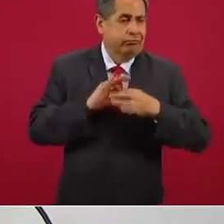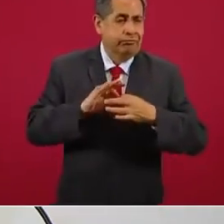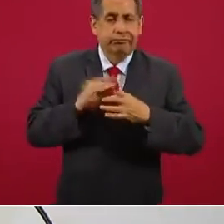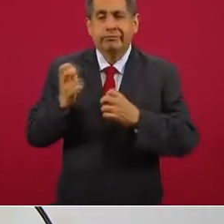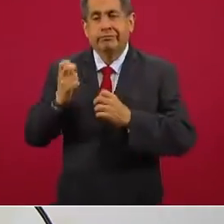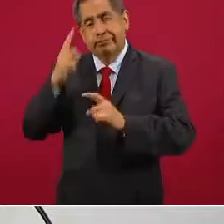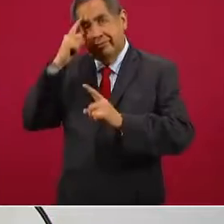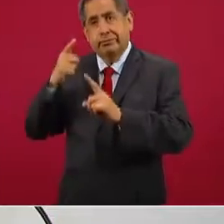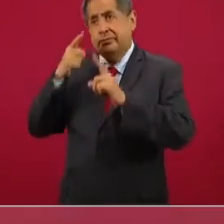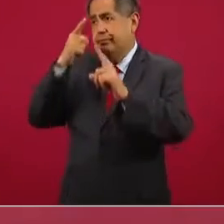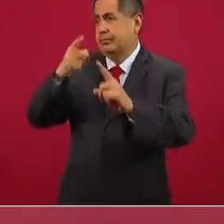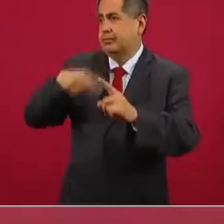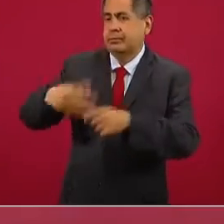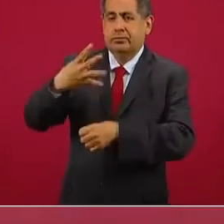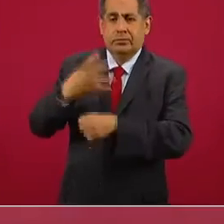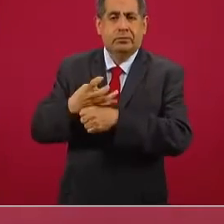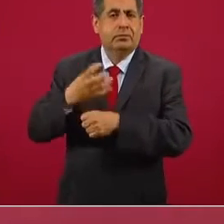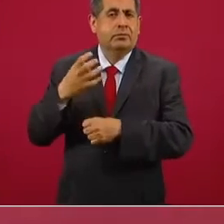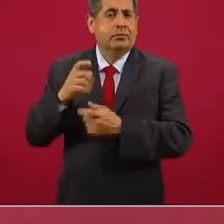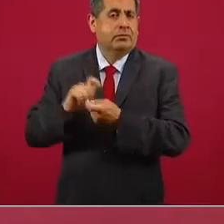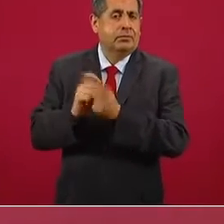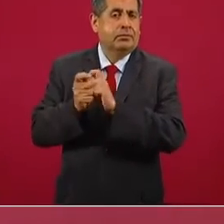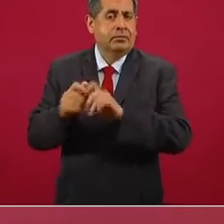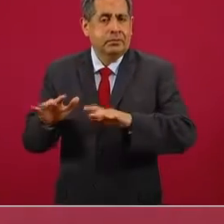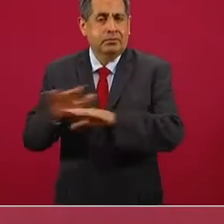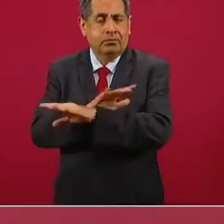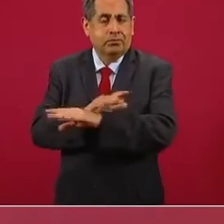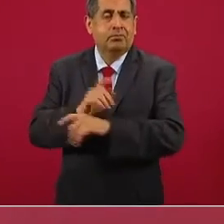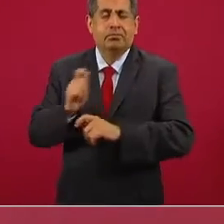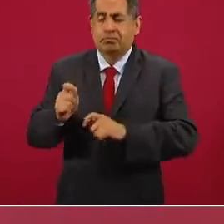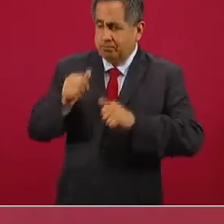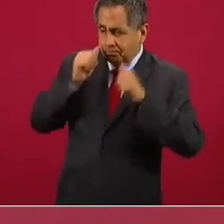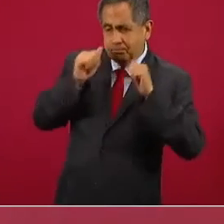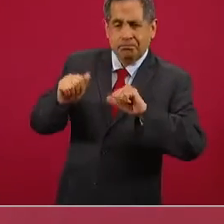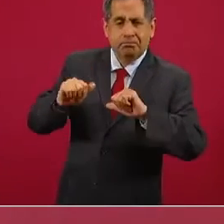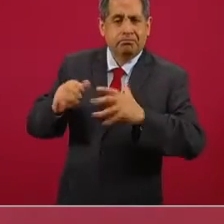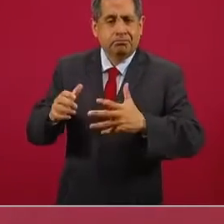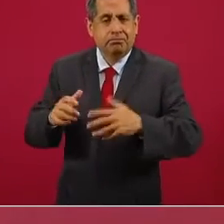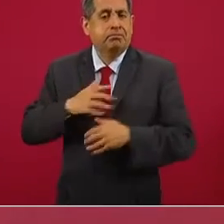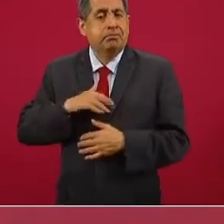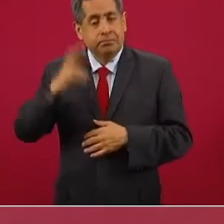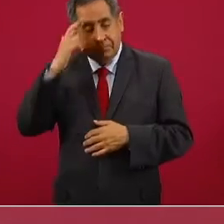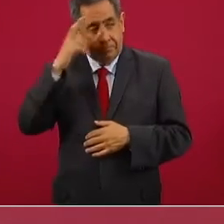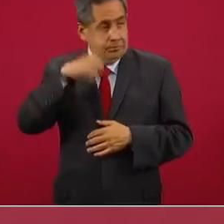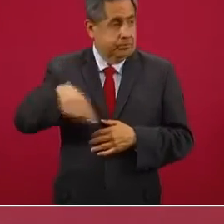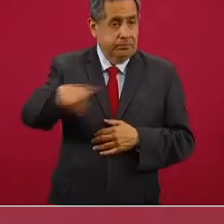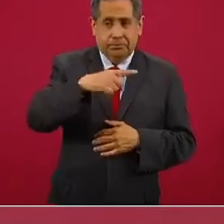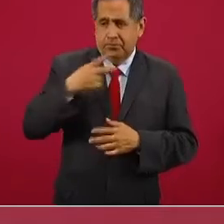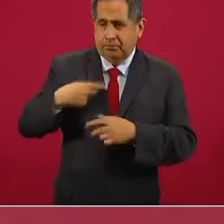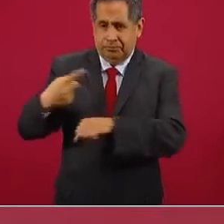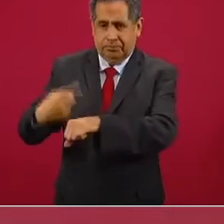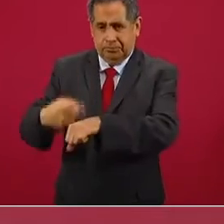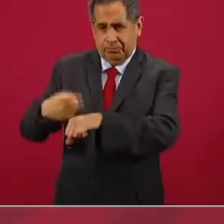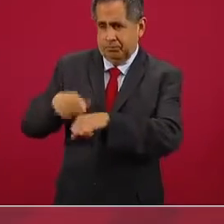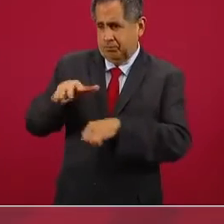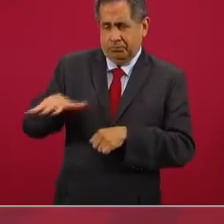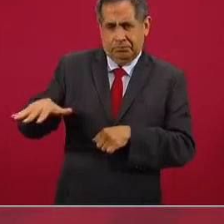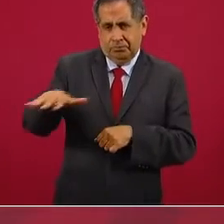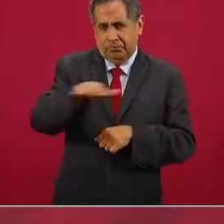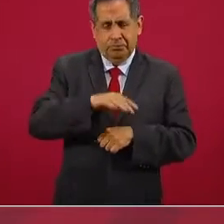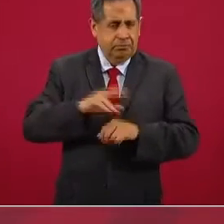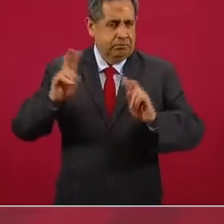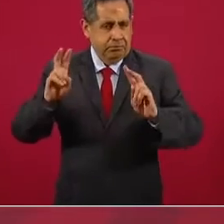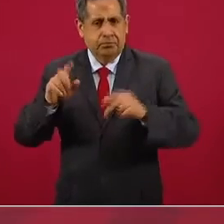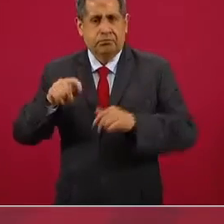de la vida pública del país. Recordar siempre que nuestros pacientes ordinarios, entre